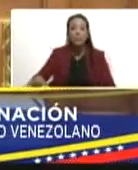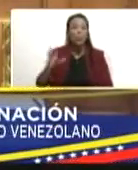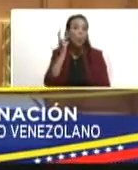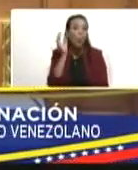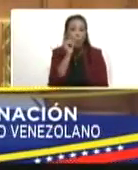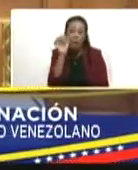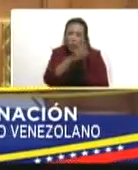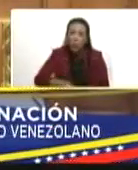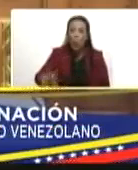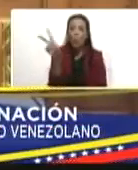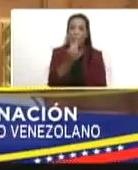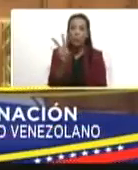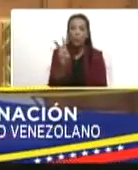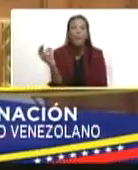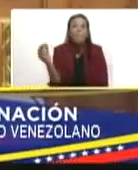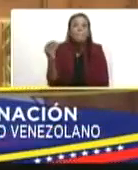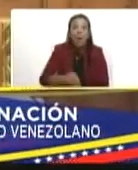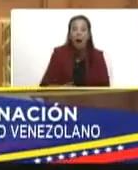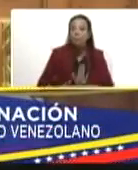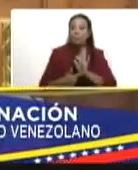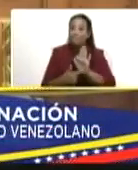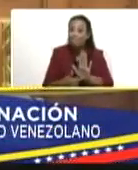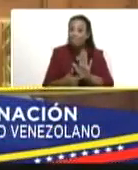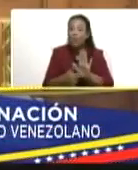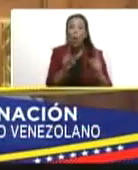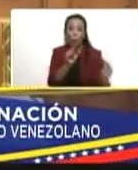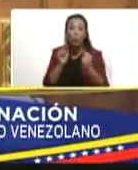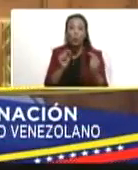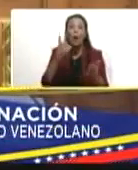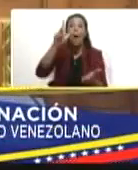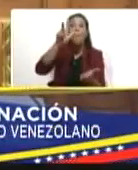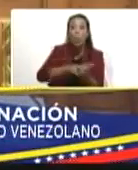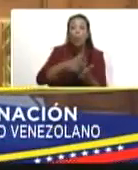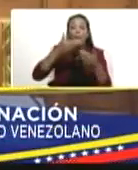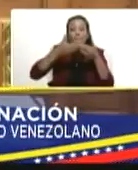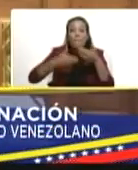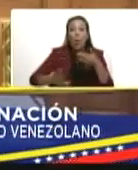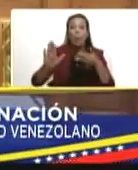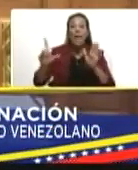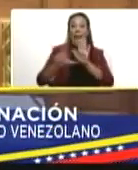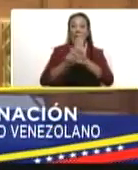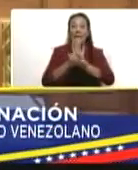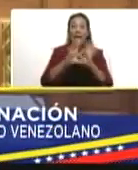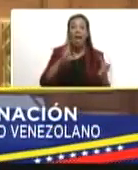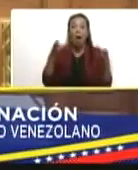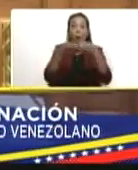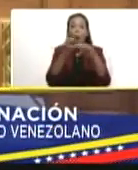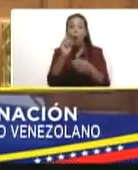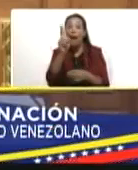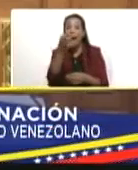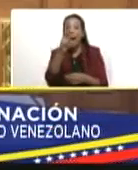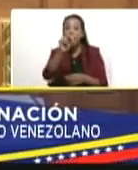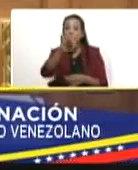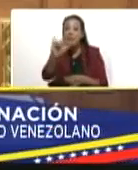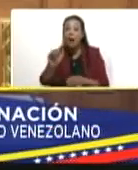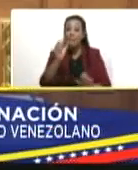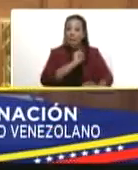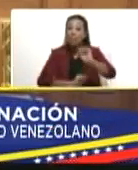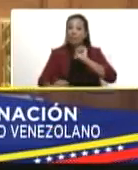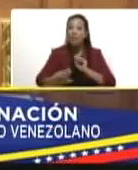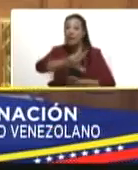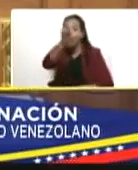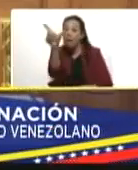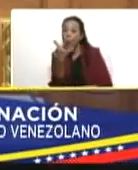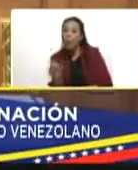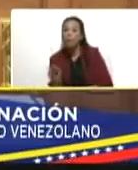venezolanas y más aún con la discusión y aprobación pronta de la Ley Orgánica para la defensa de la